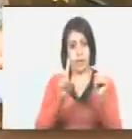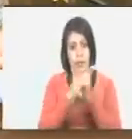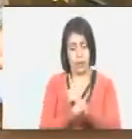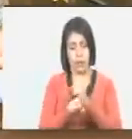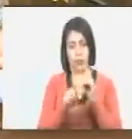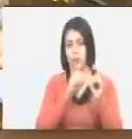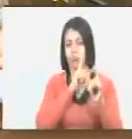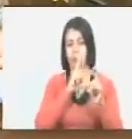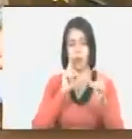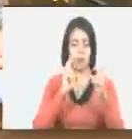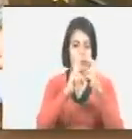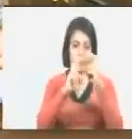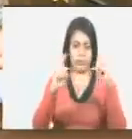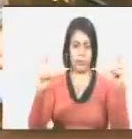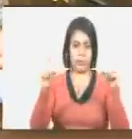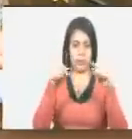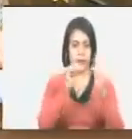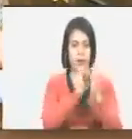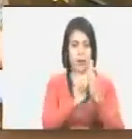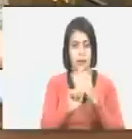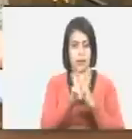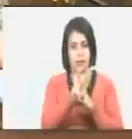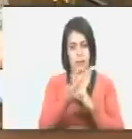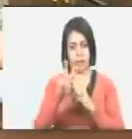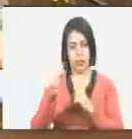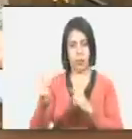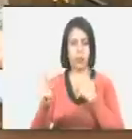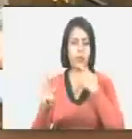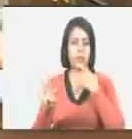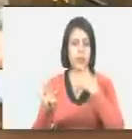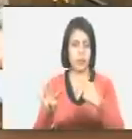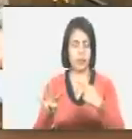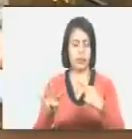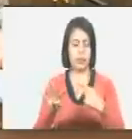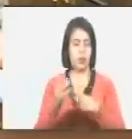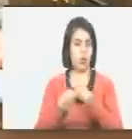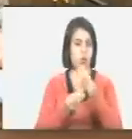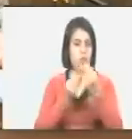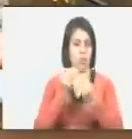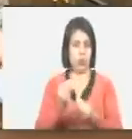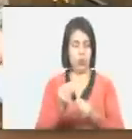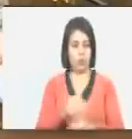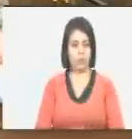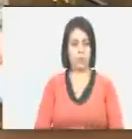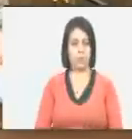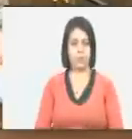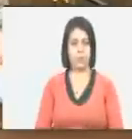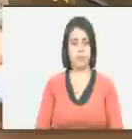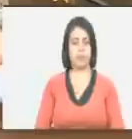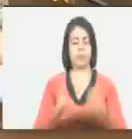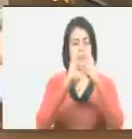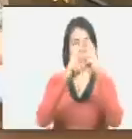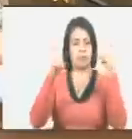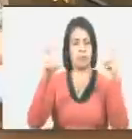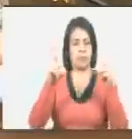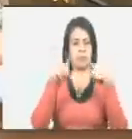la denominación del epígrafe del artículo 24, quedando redactado de la siguiente manera. Epígrafe,